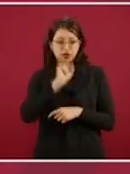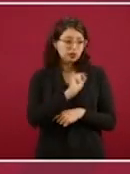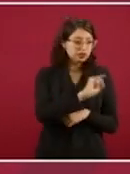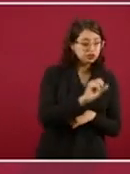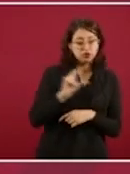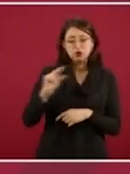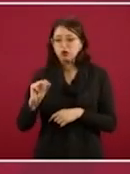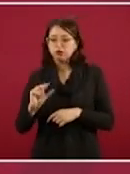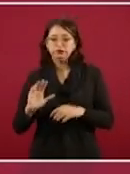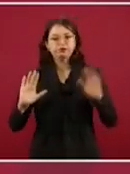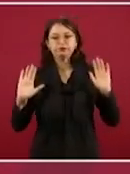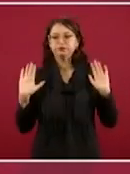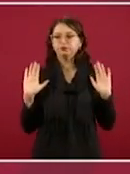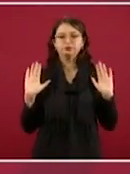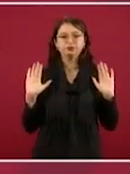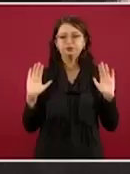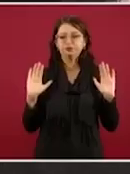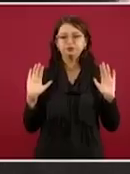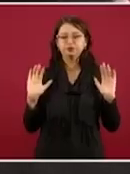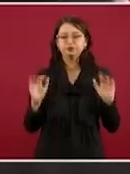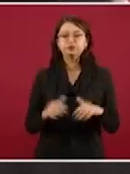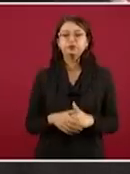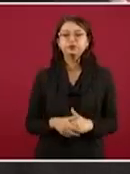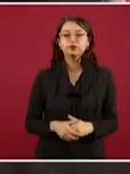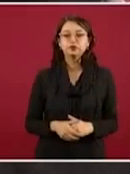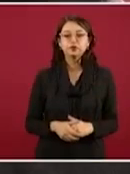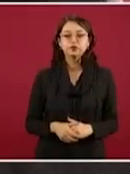definida sobre esto. O